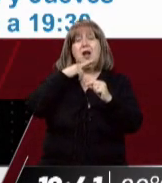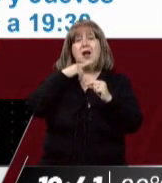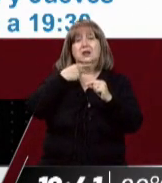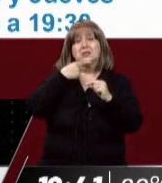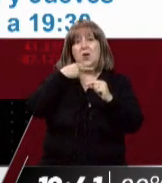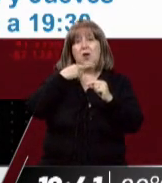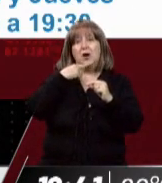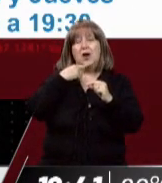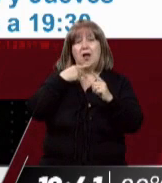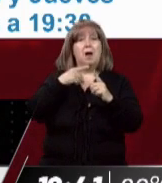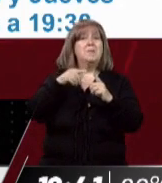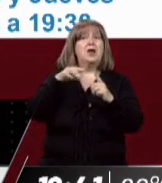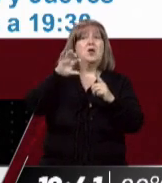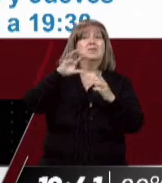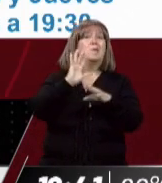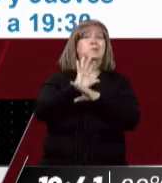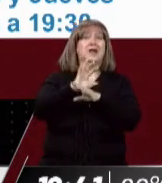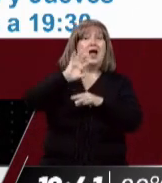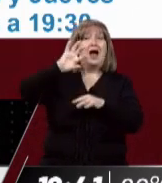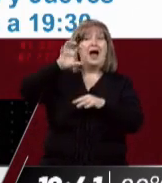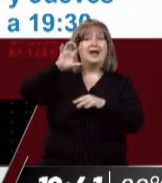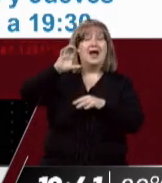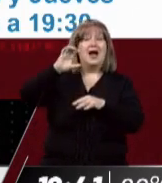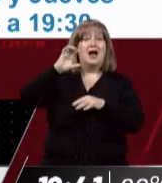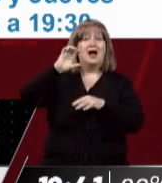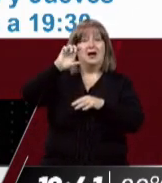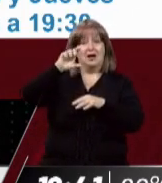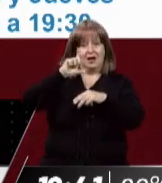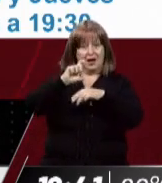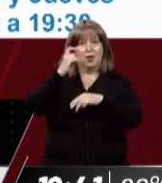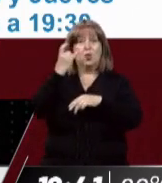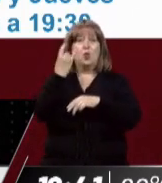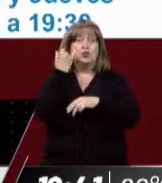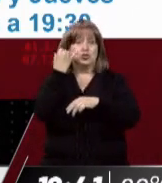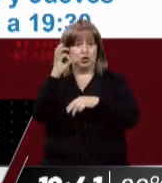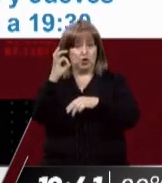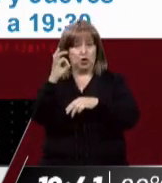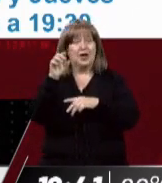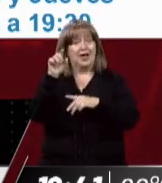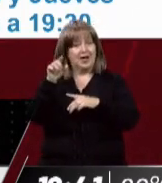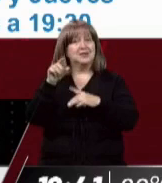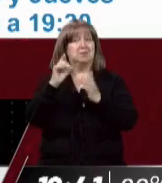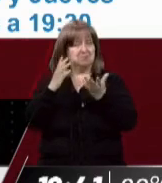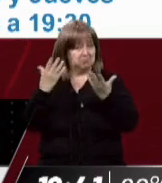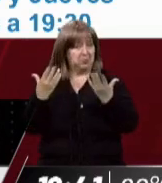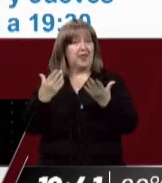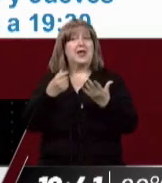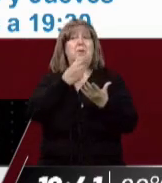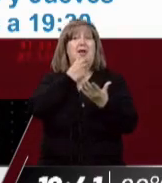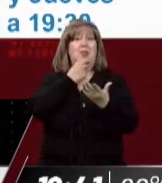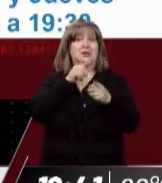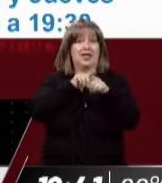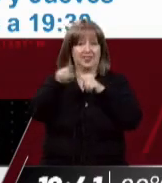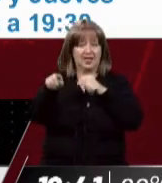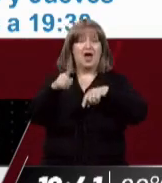el teléfono del área Cuyo. Ese teléfono es el que le va a poder dar toda la información sobre Narcóticos Anónimos en Mendoza. Me van a